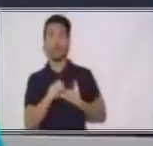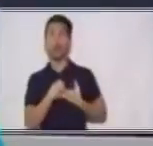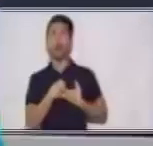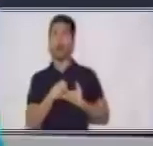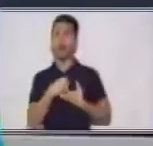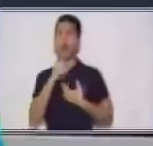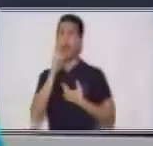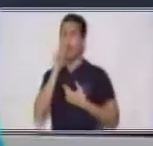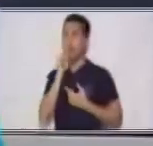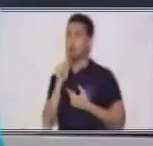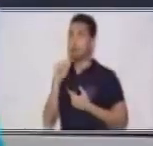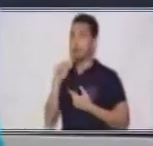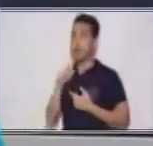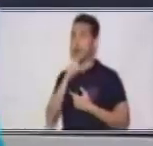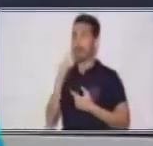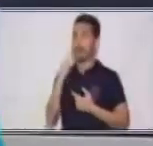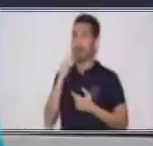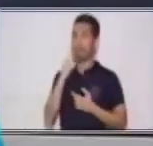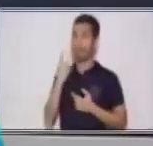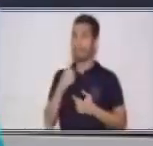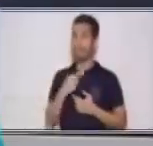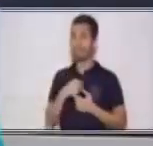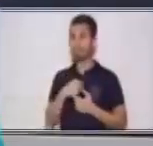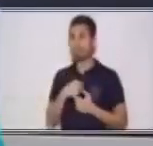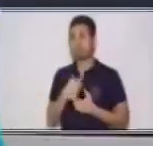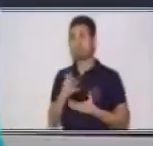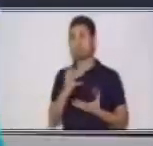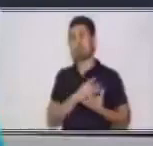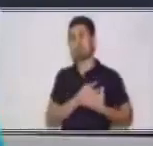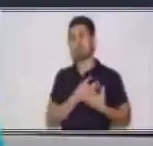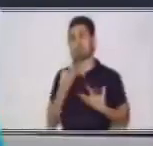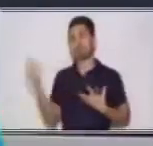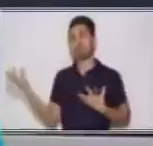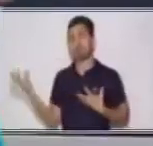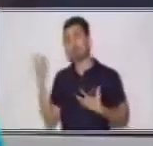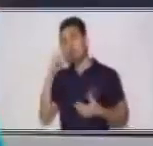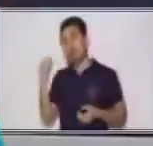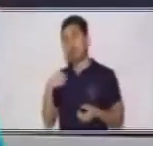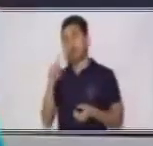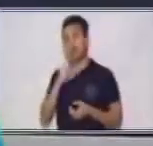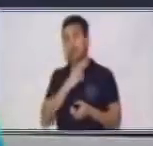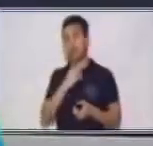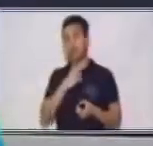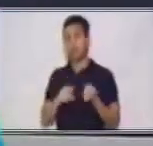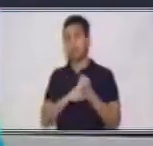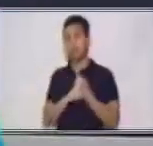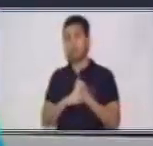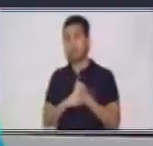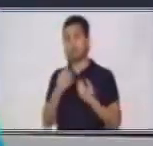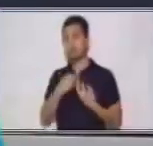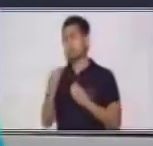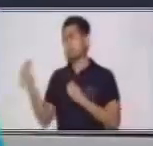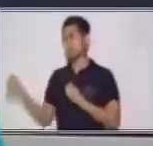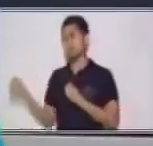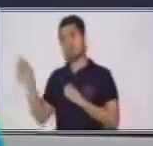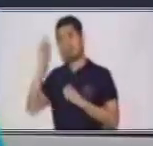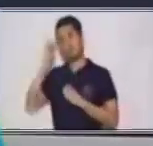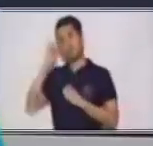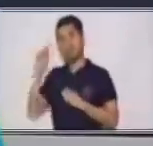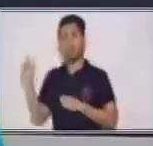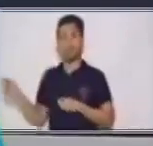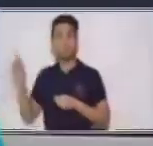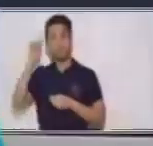estaba pero muy asustado y muy nervioso de que él pueda tener problemas, entonces el diablo construye y termina de construir el Puente de